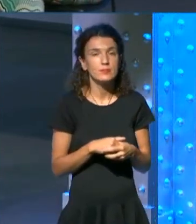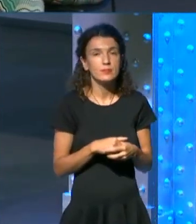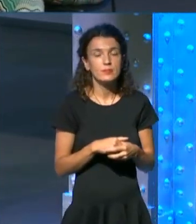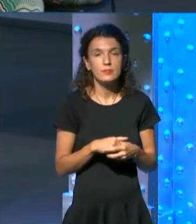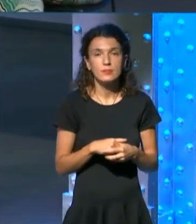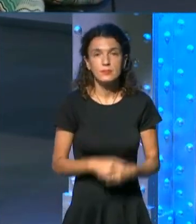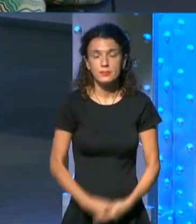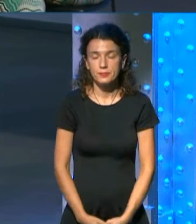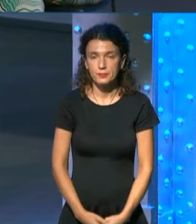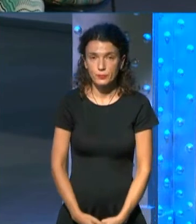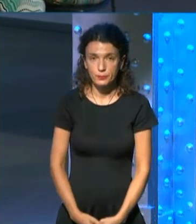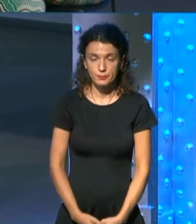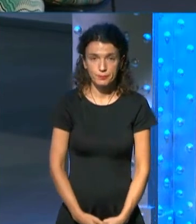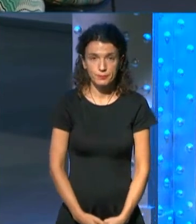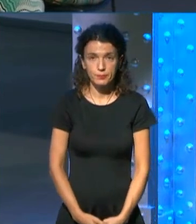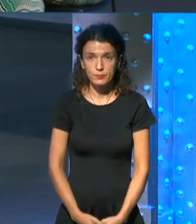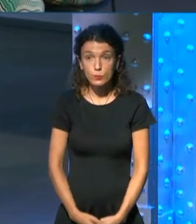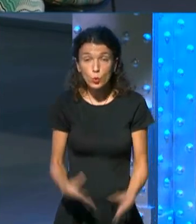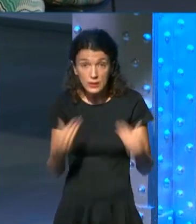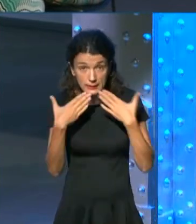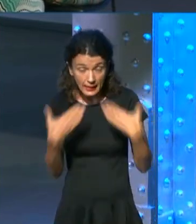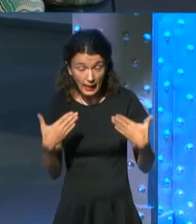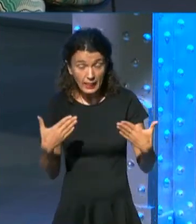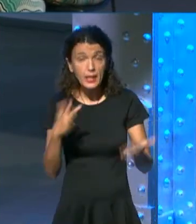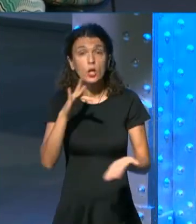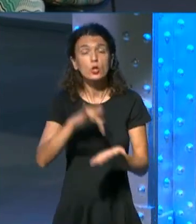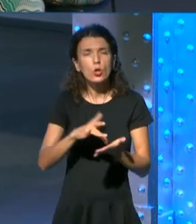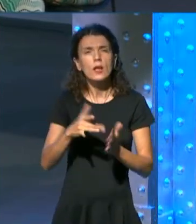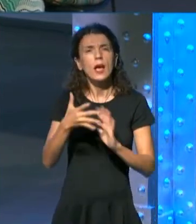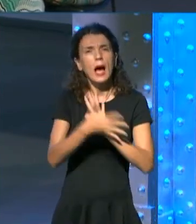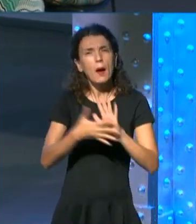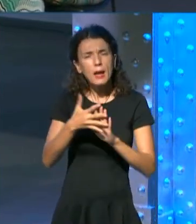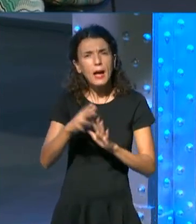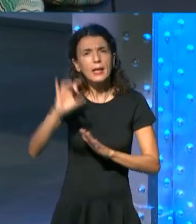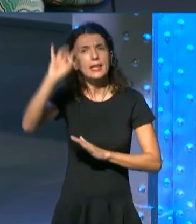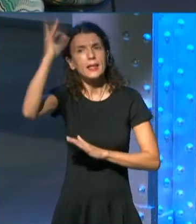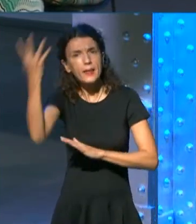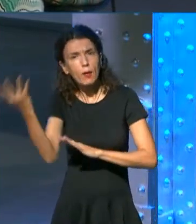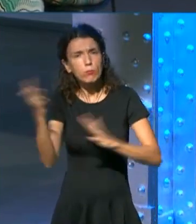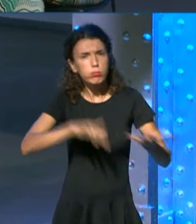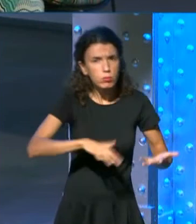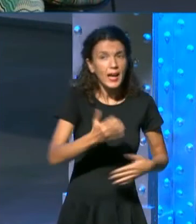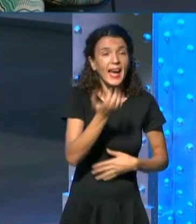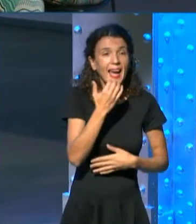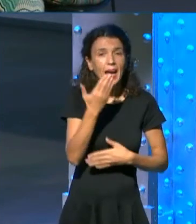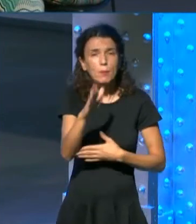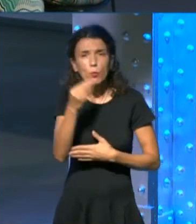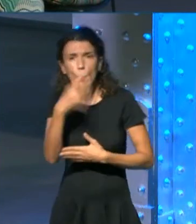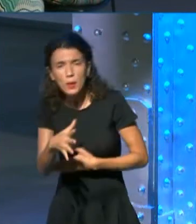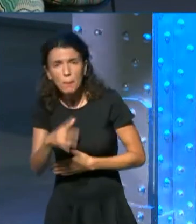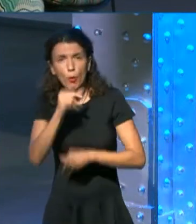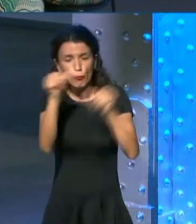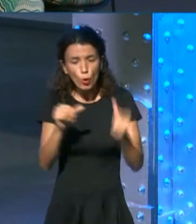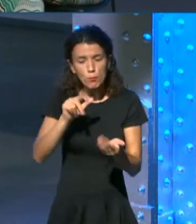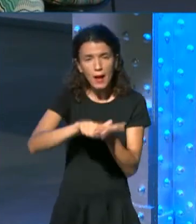Muchas veces cuando decimos de aterrizar una idea, con los ejemplos viene bastante bien, pero a lo mejor el lenguaje o